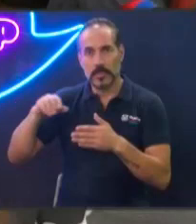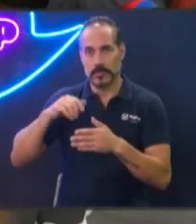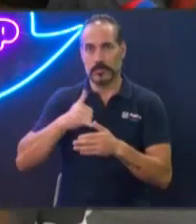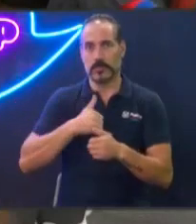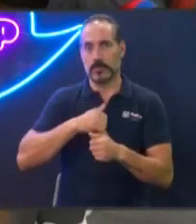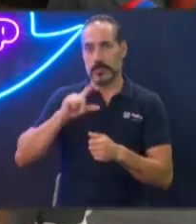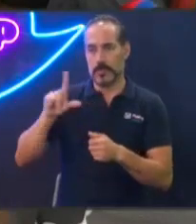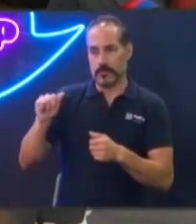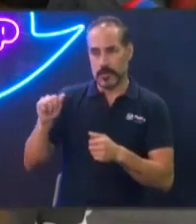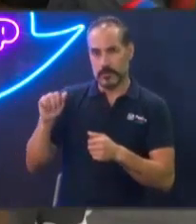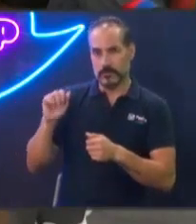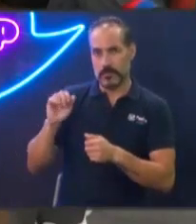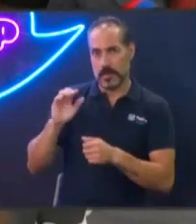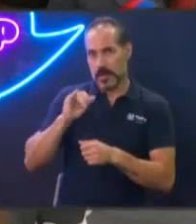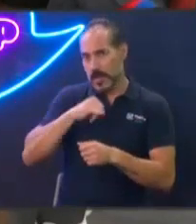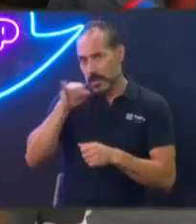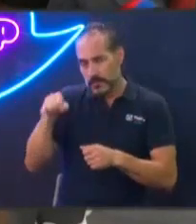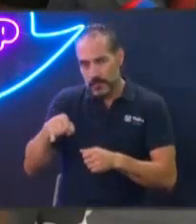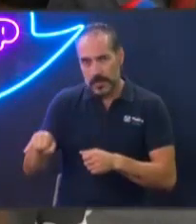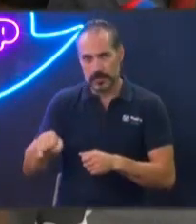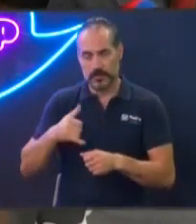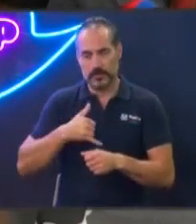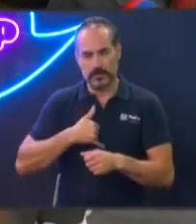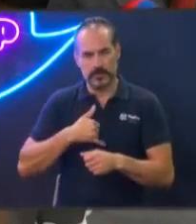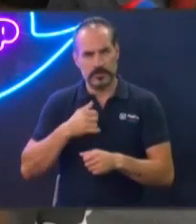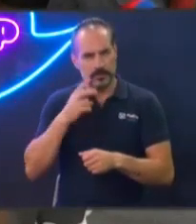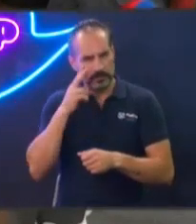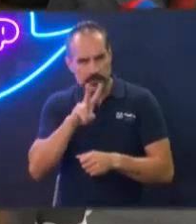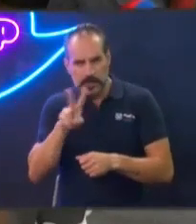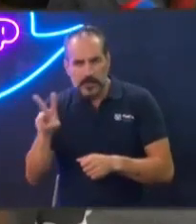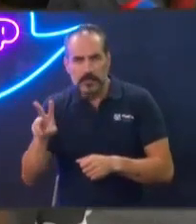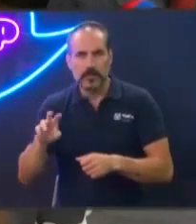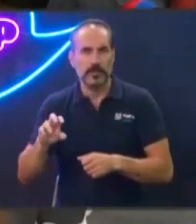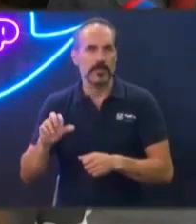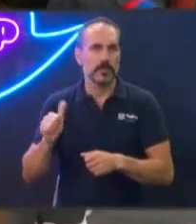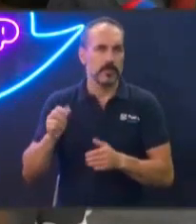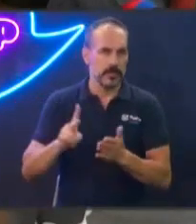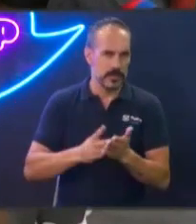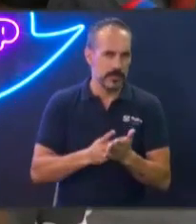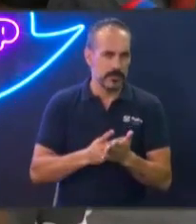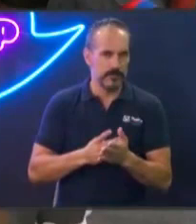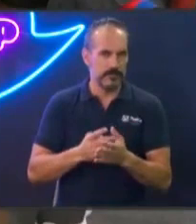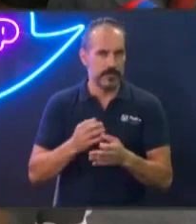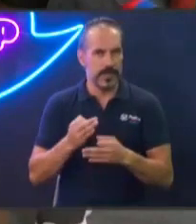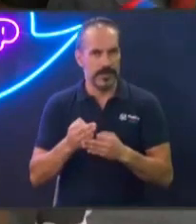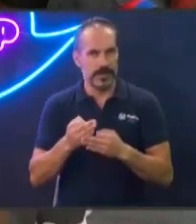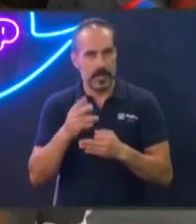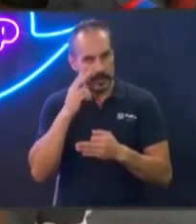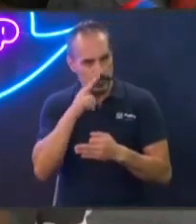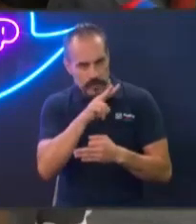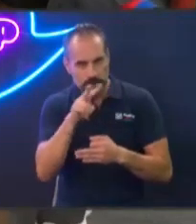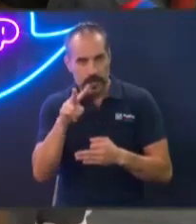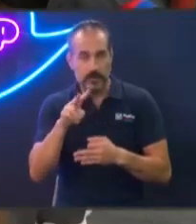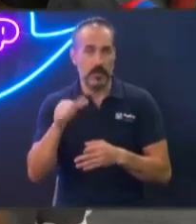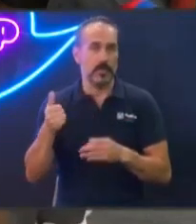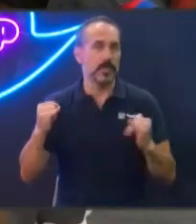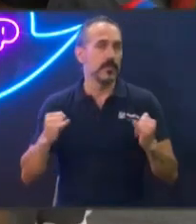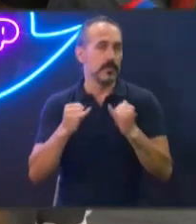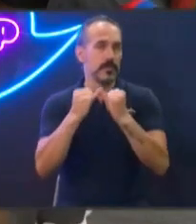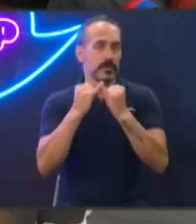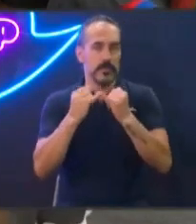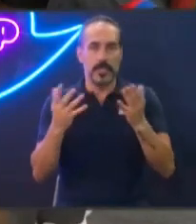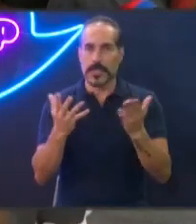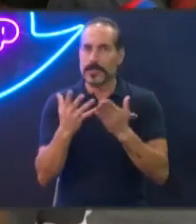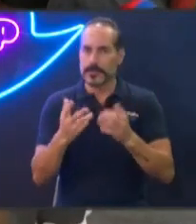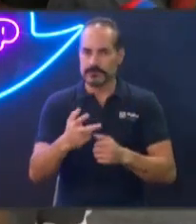vuelto a escuchar No Entonces es muy padre regresar y encontrar que otra institución Eh